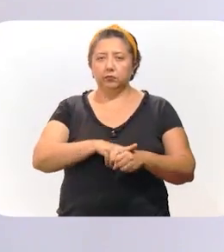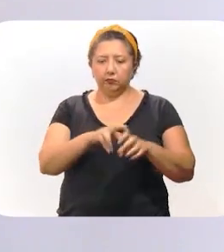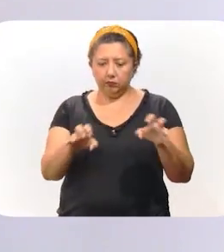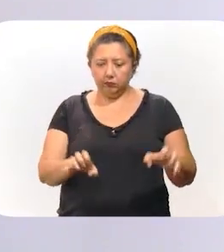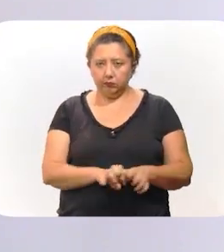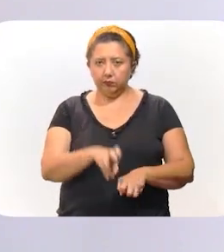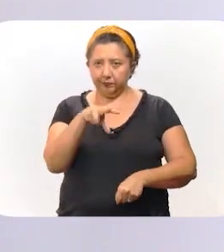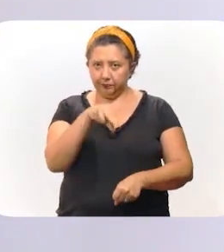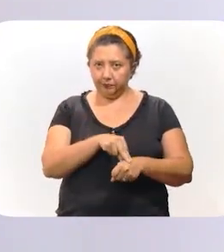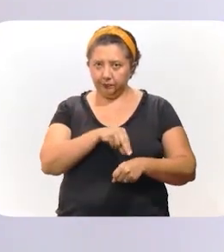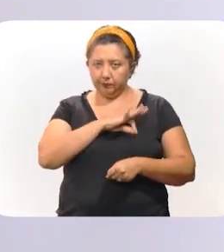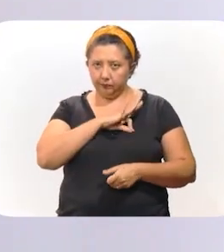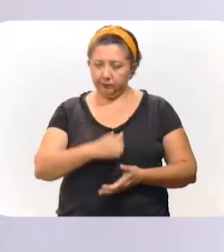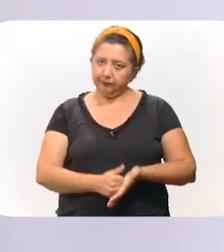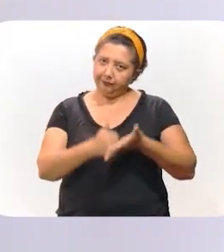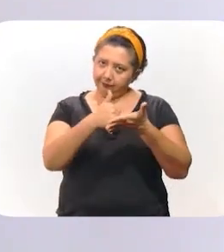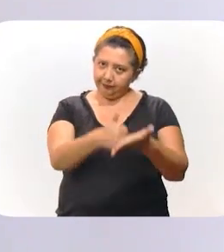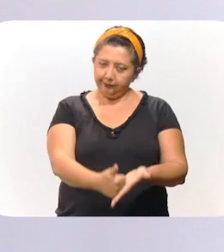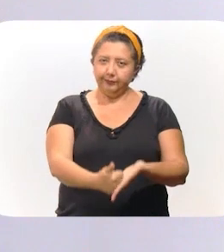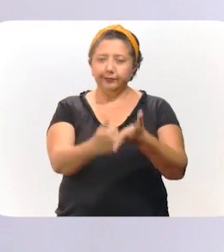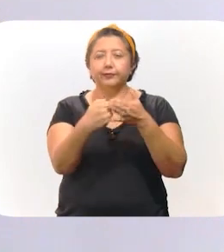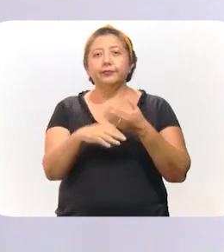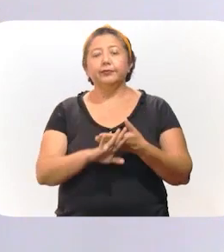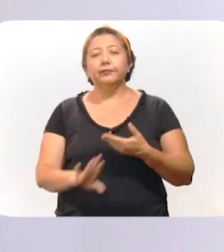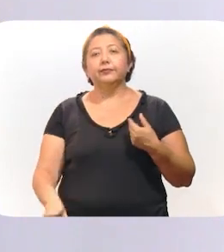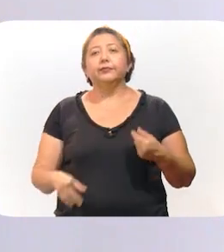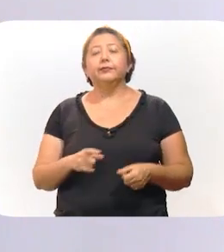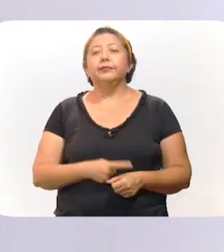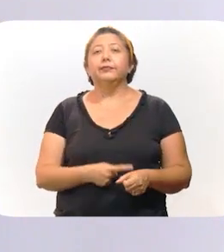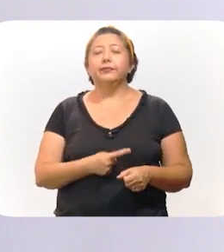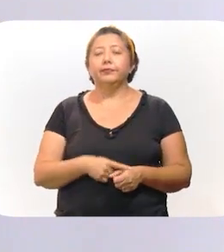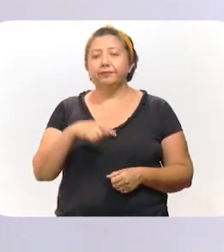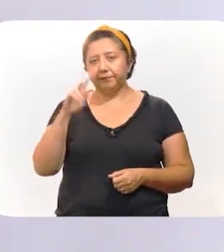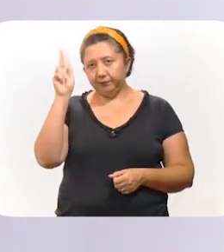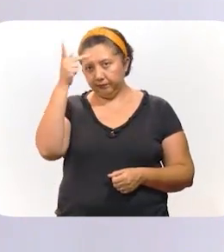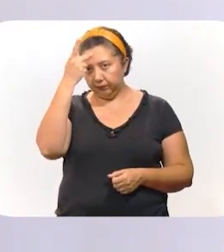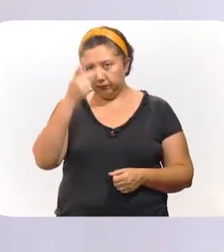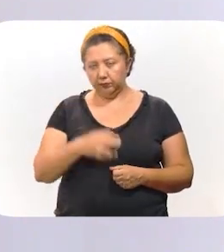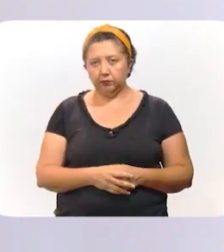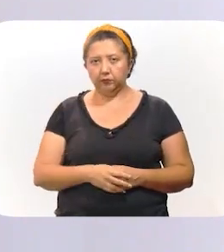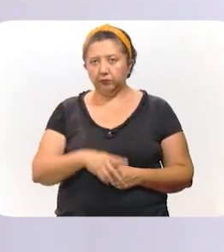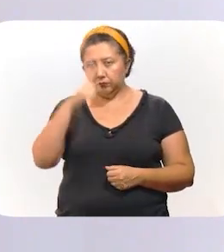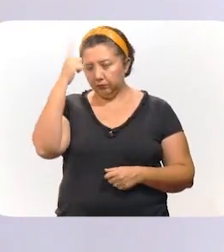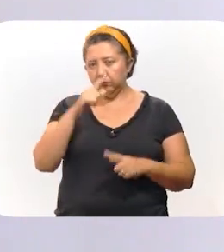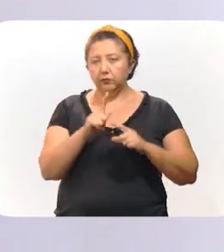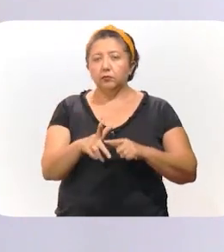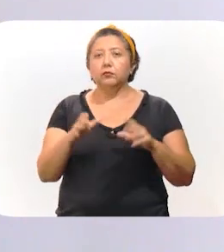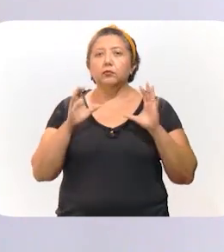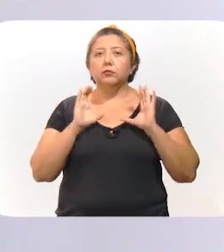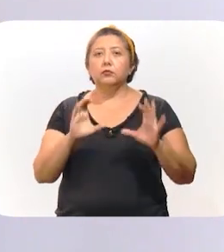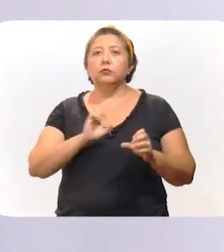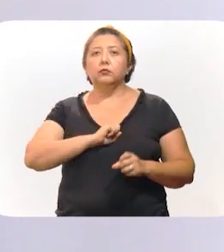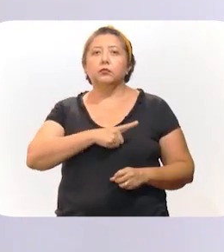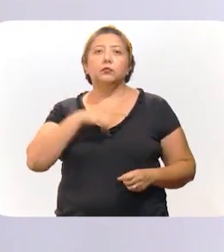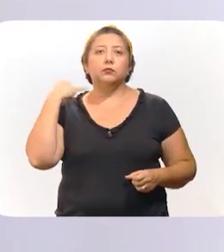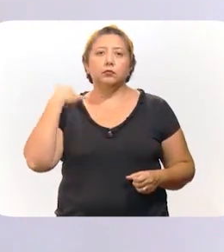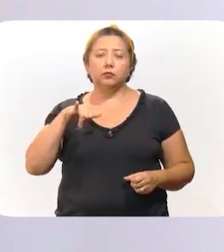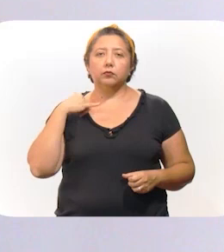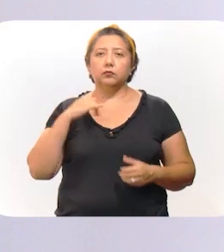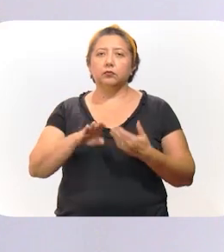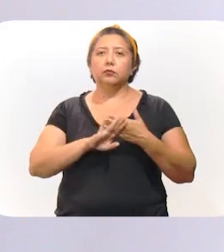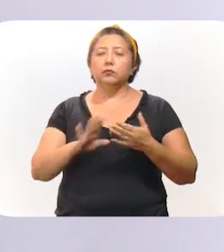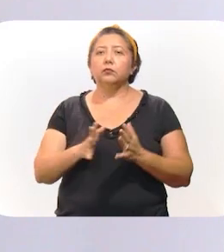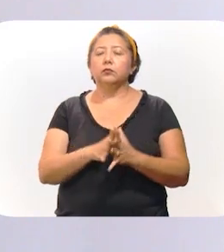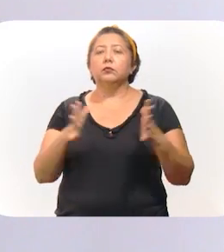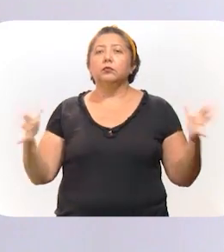un equipo de especialistas podrá ayudarlos y evitar que la enfermedad se complique. Para seguir protegiendo la salud de los yucatecos y